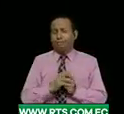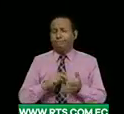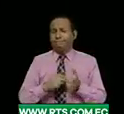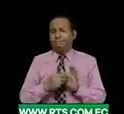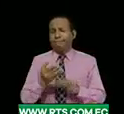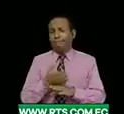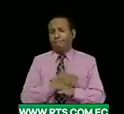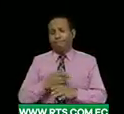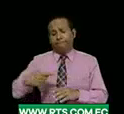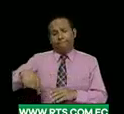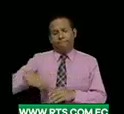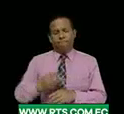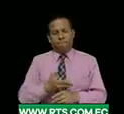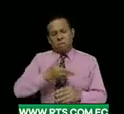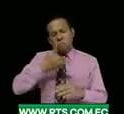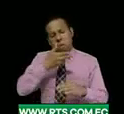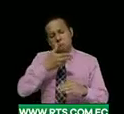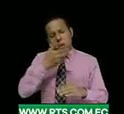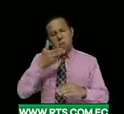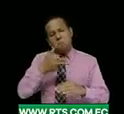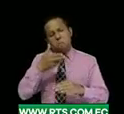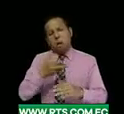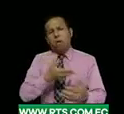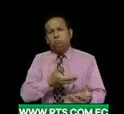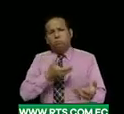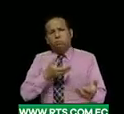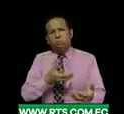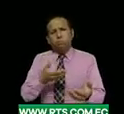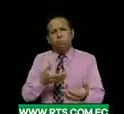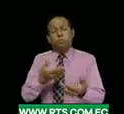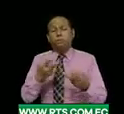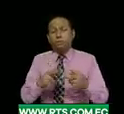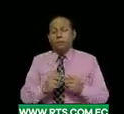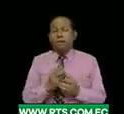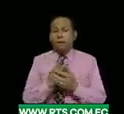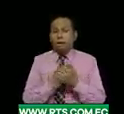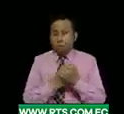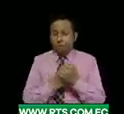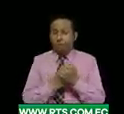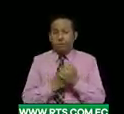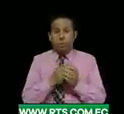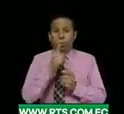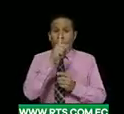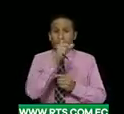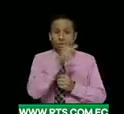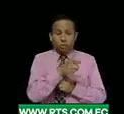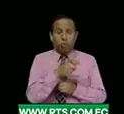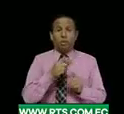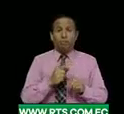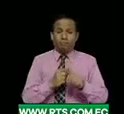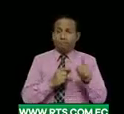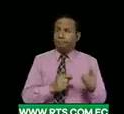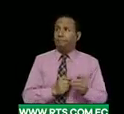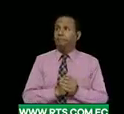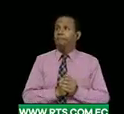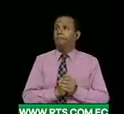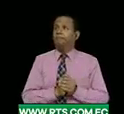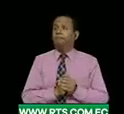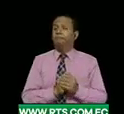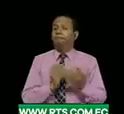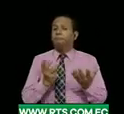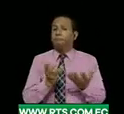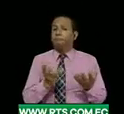o casquillos, de fusil y de pistola. Una de las víctimas se encontraba de ese lado, en el